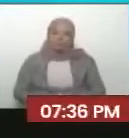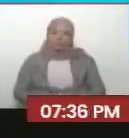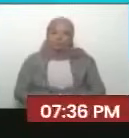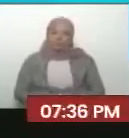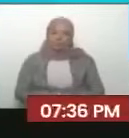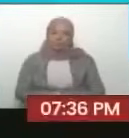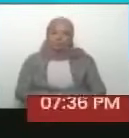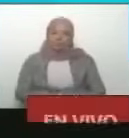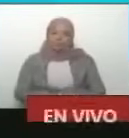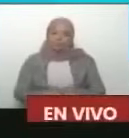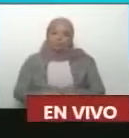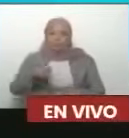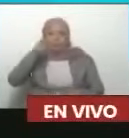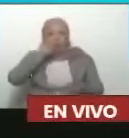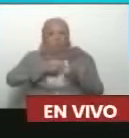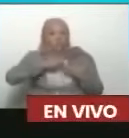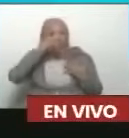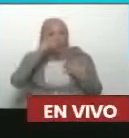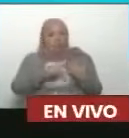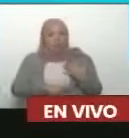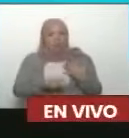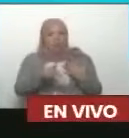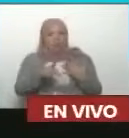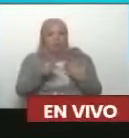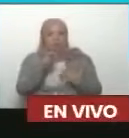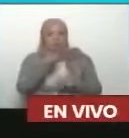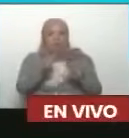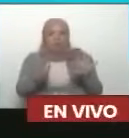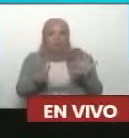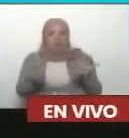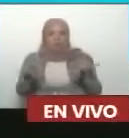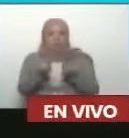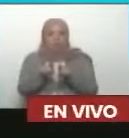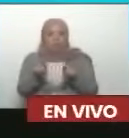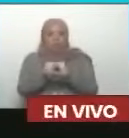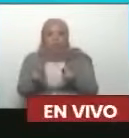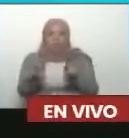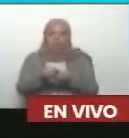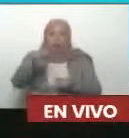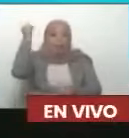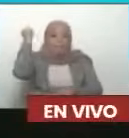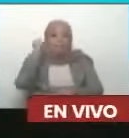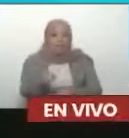Bueno, este programa cada vez se parece más al mazo, ¿vale?